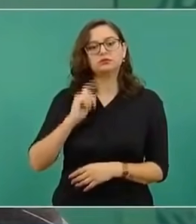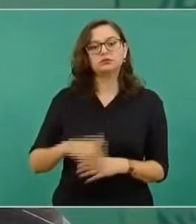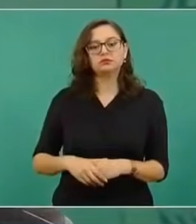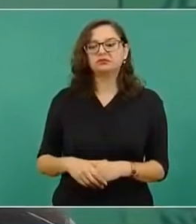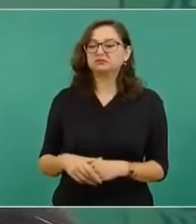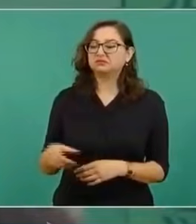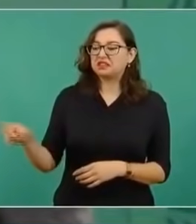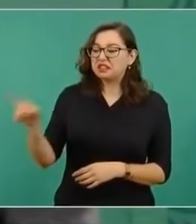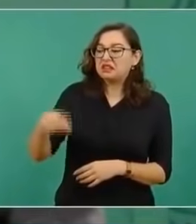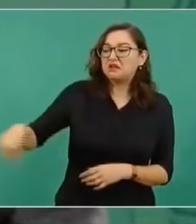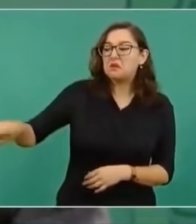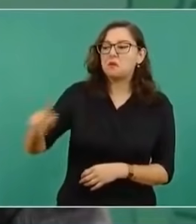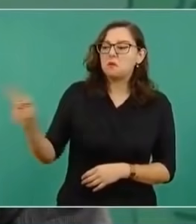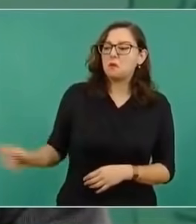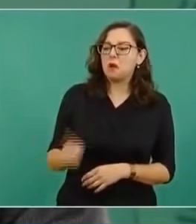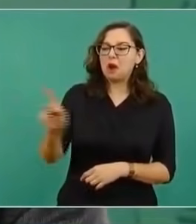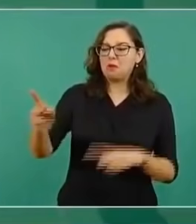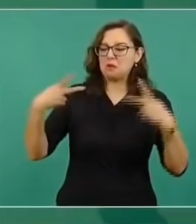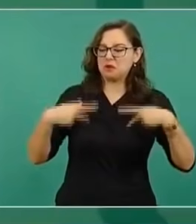arrabalero.